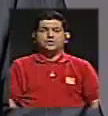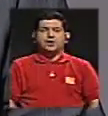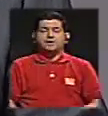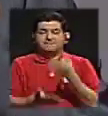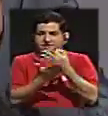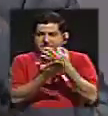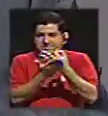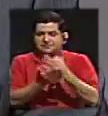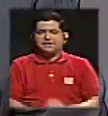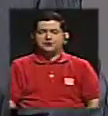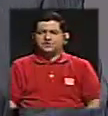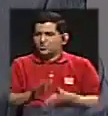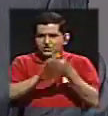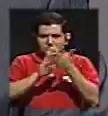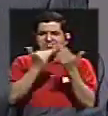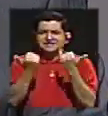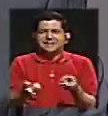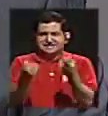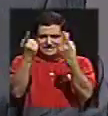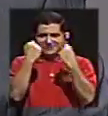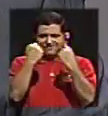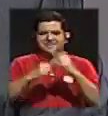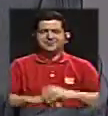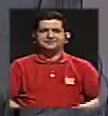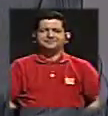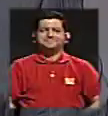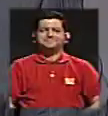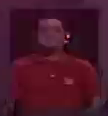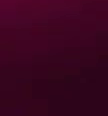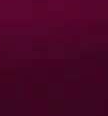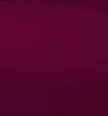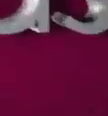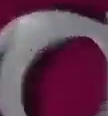financiarse no se vaya regresamos muy